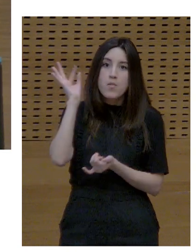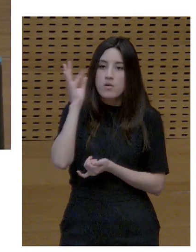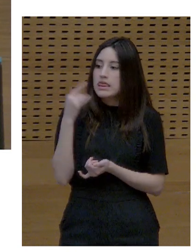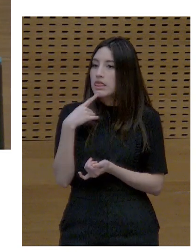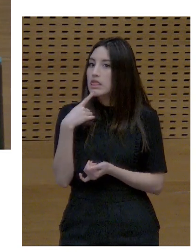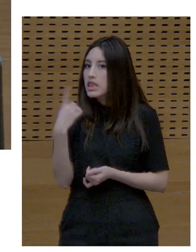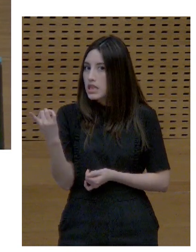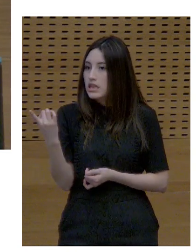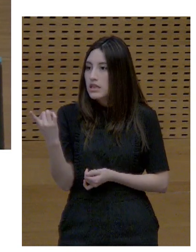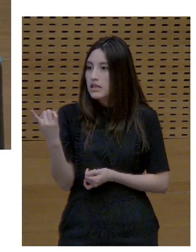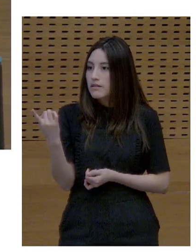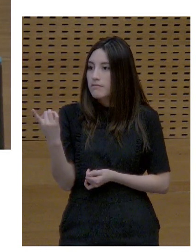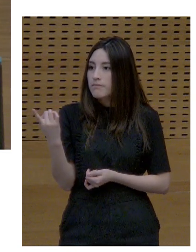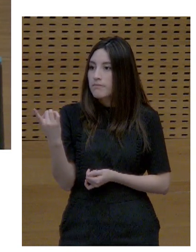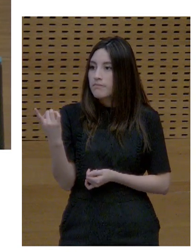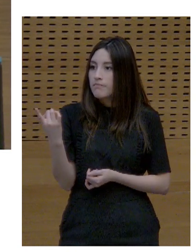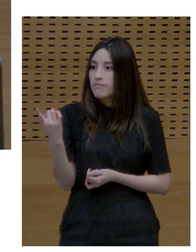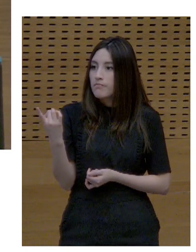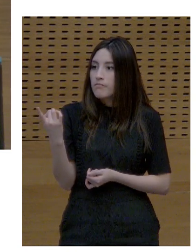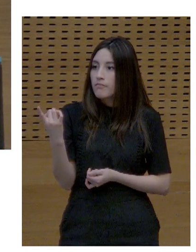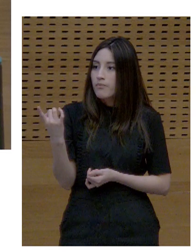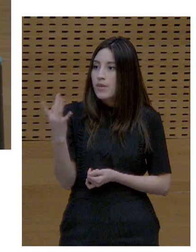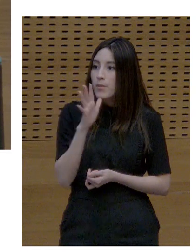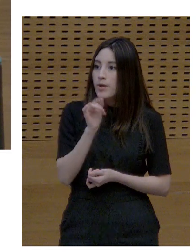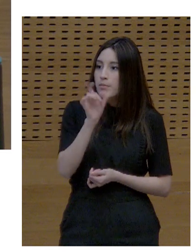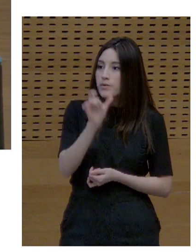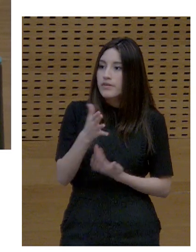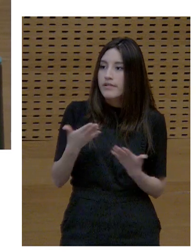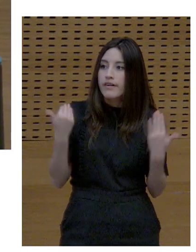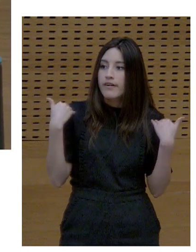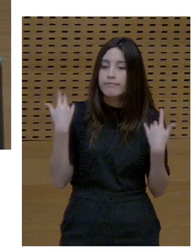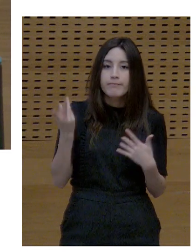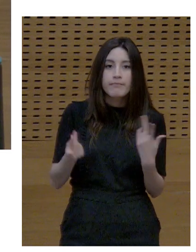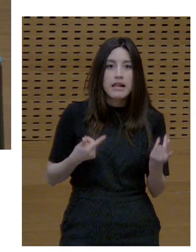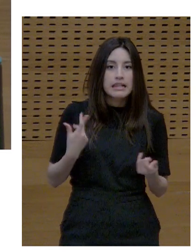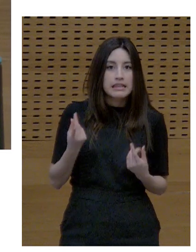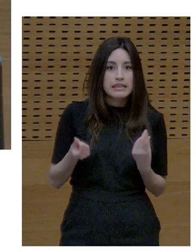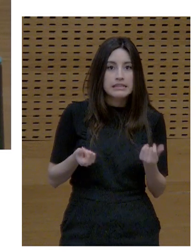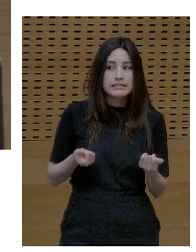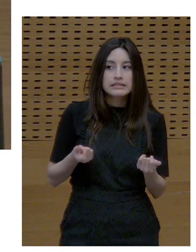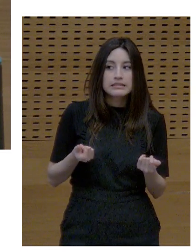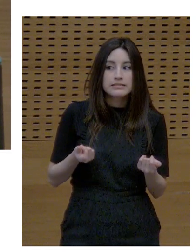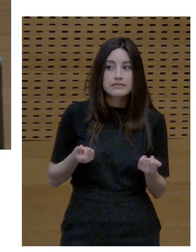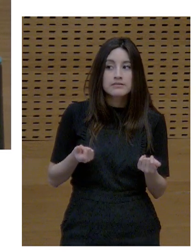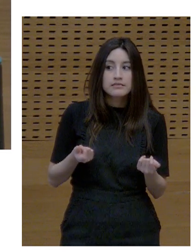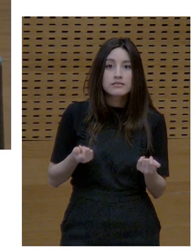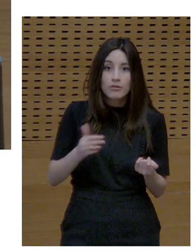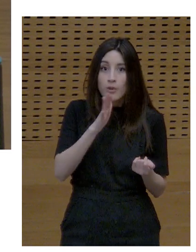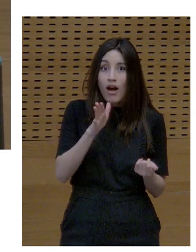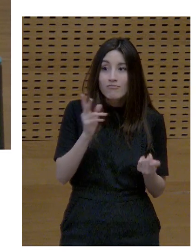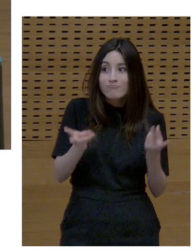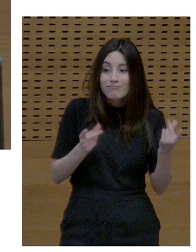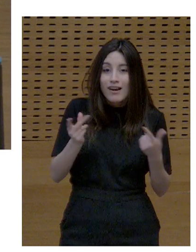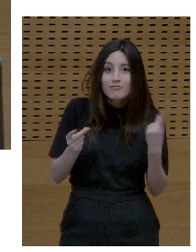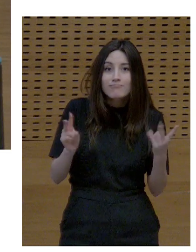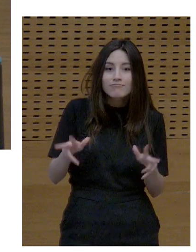comentario de la coreógrafa Becky, que viéndome en la danza